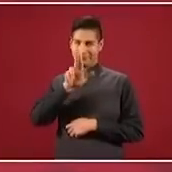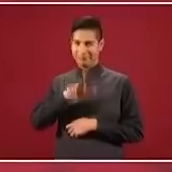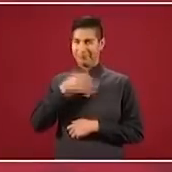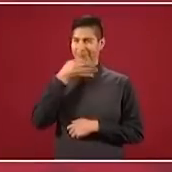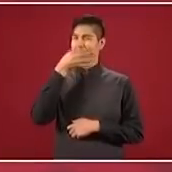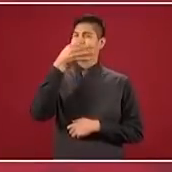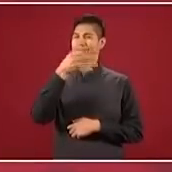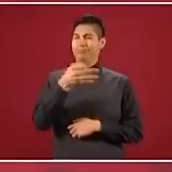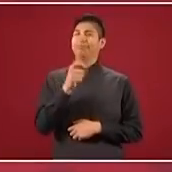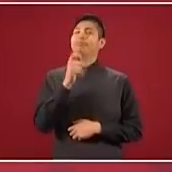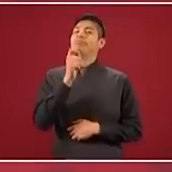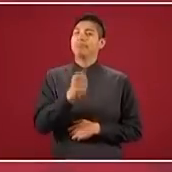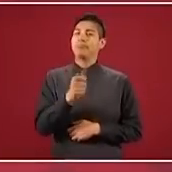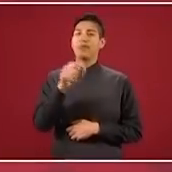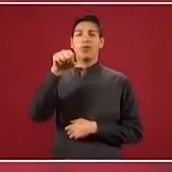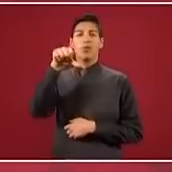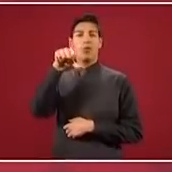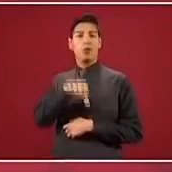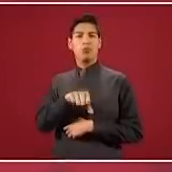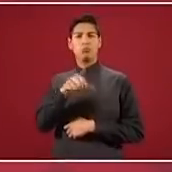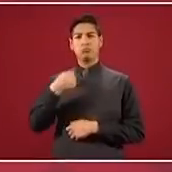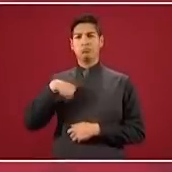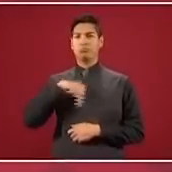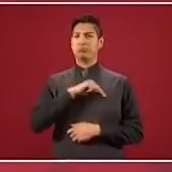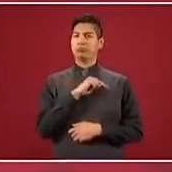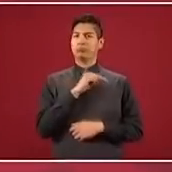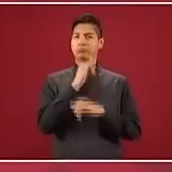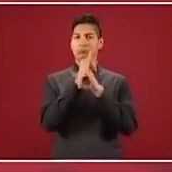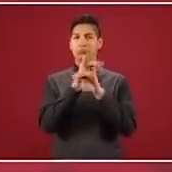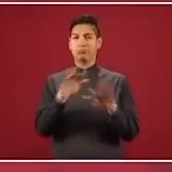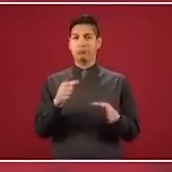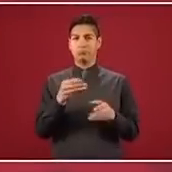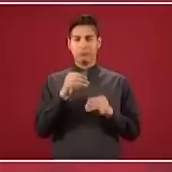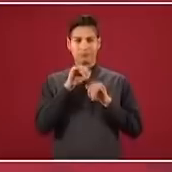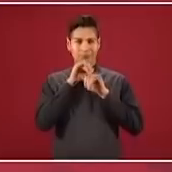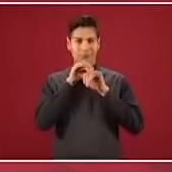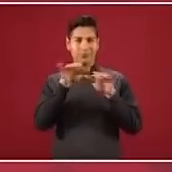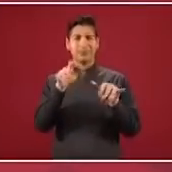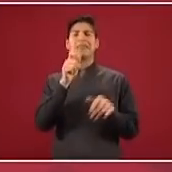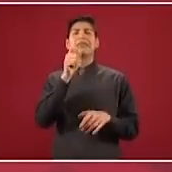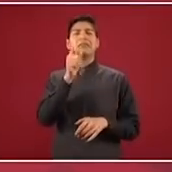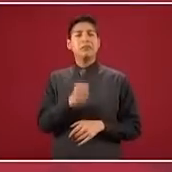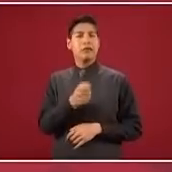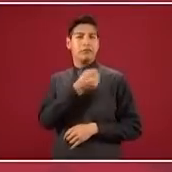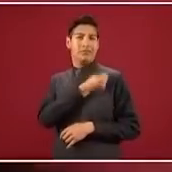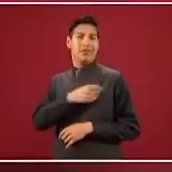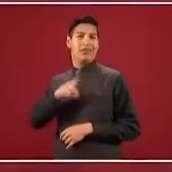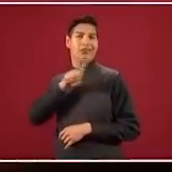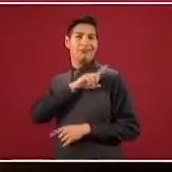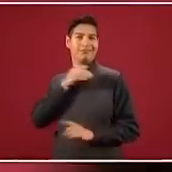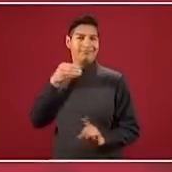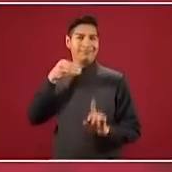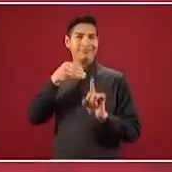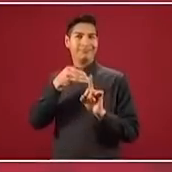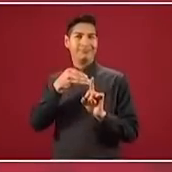hoy vamos a informar sobre la salud.